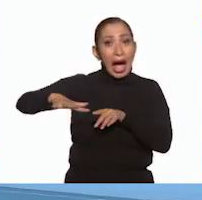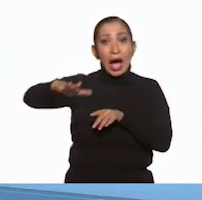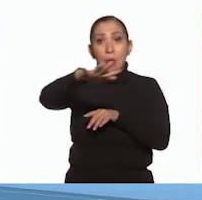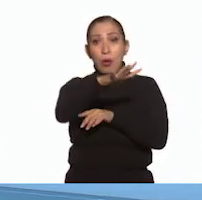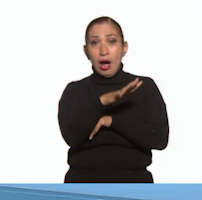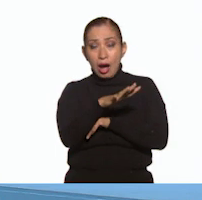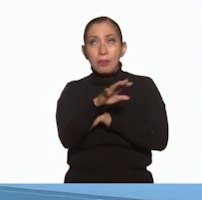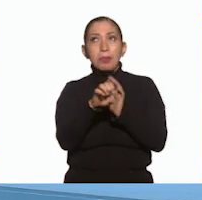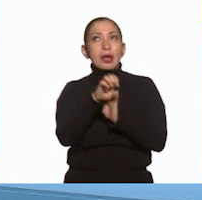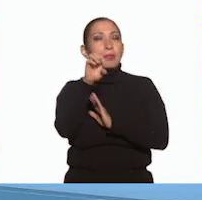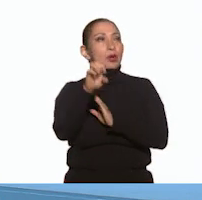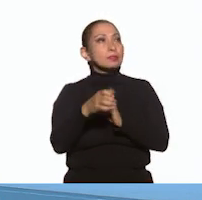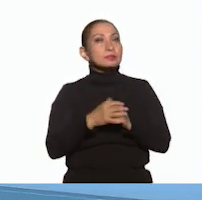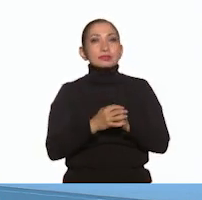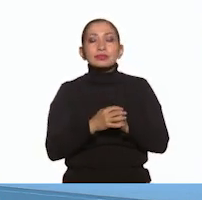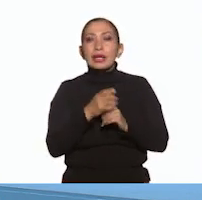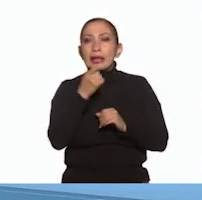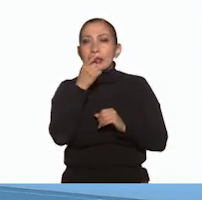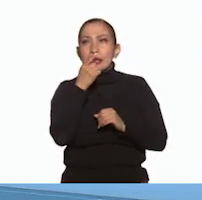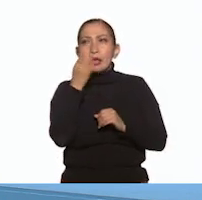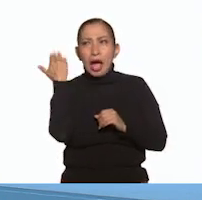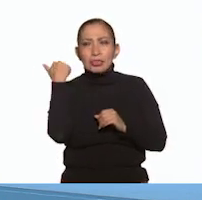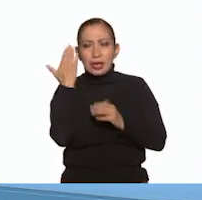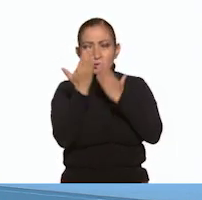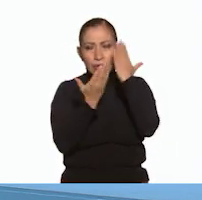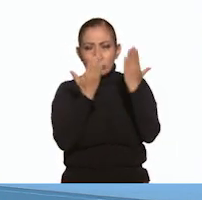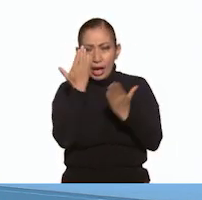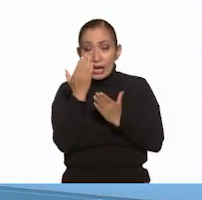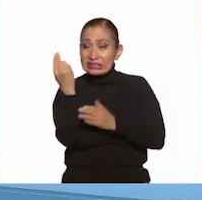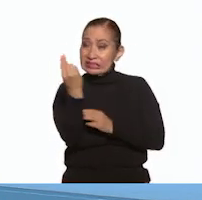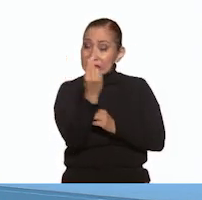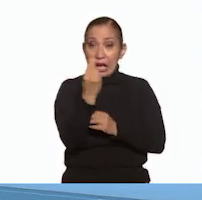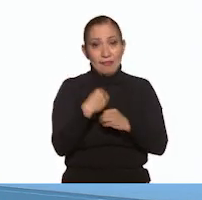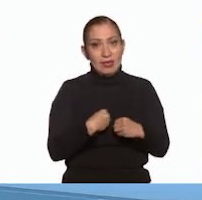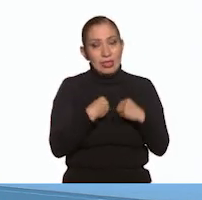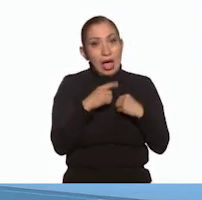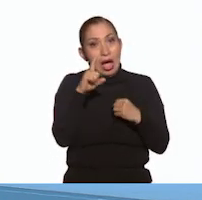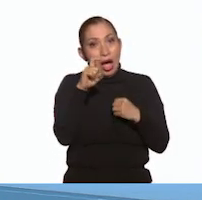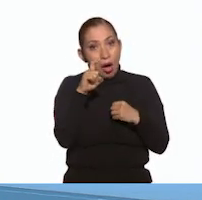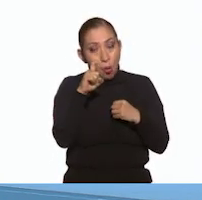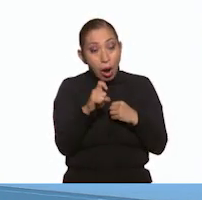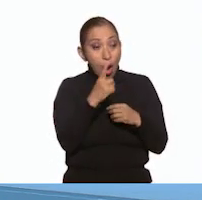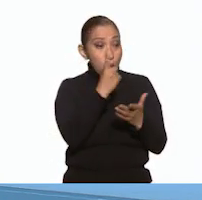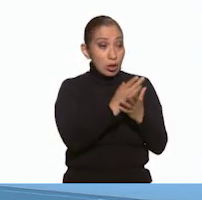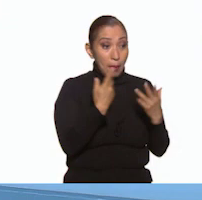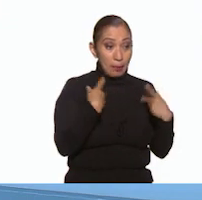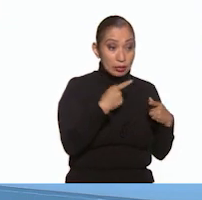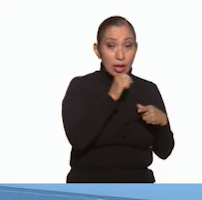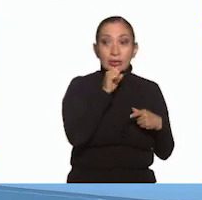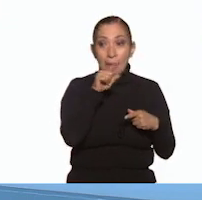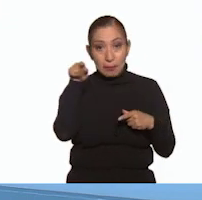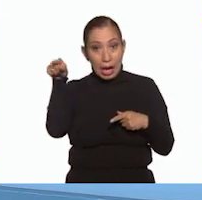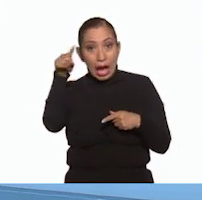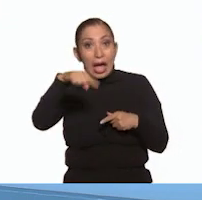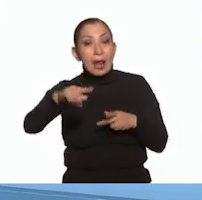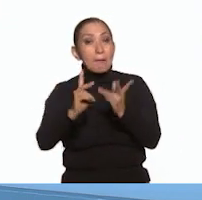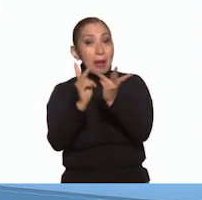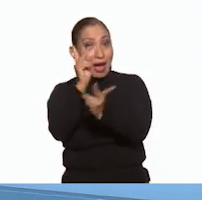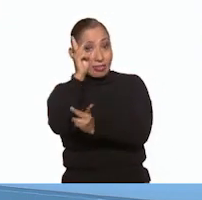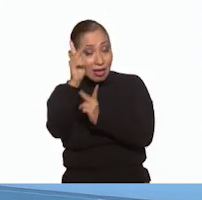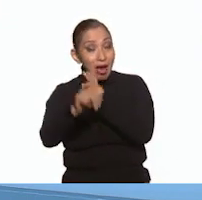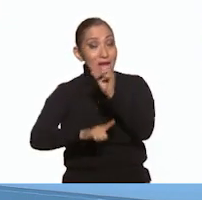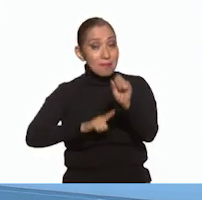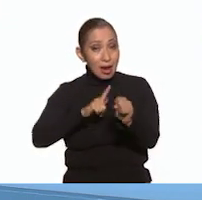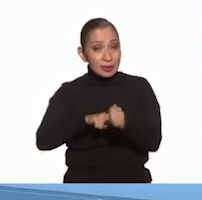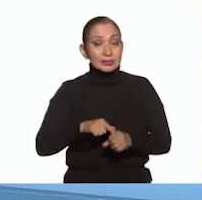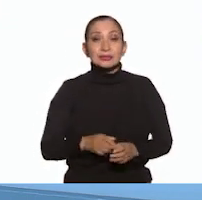planeta. Por ejemplo, vimos que es indispensable para la vida, no solo de las personas, sino también de las plantas y